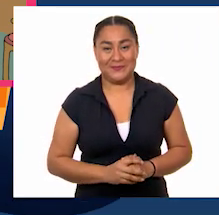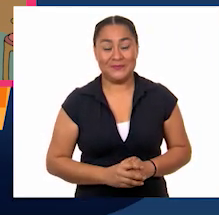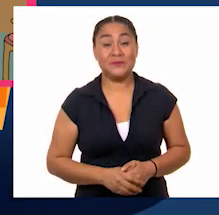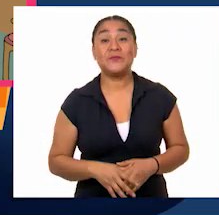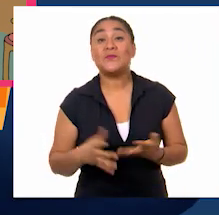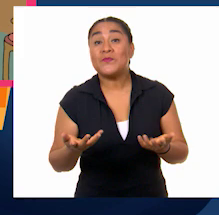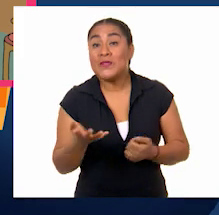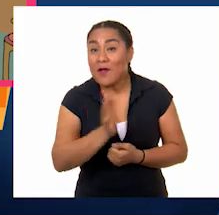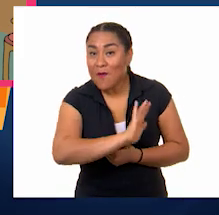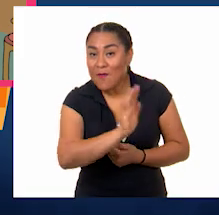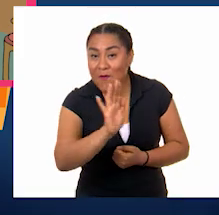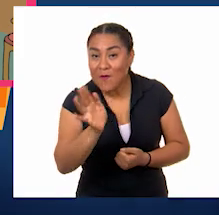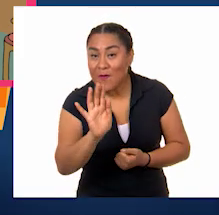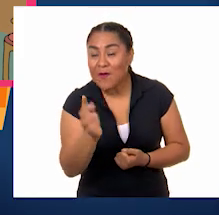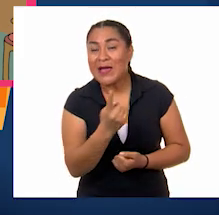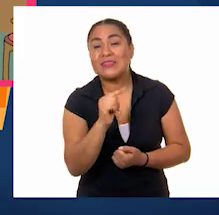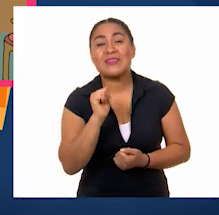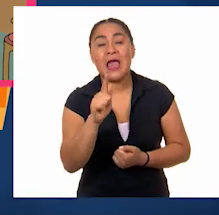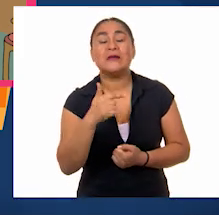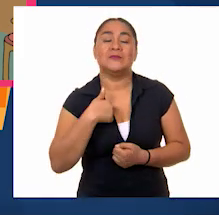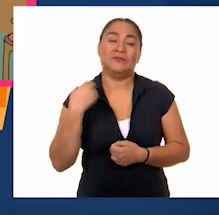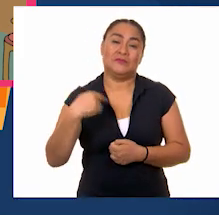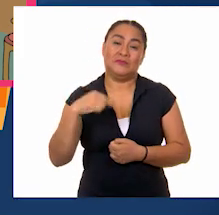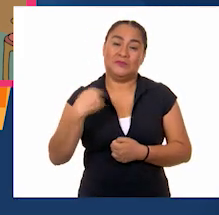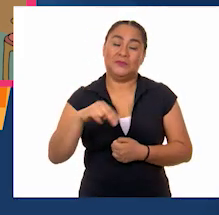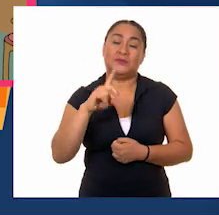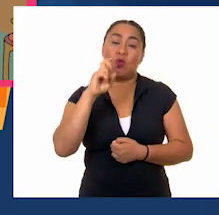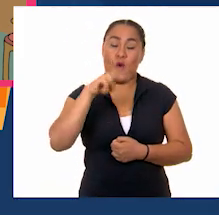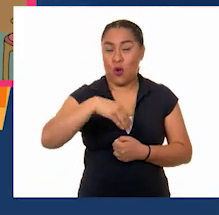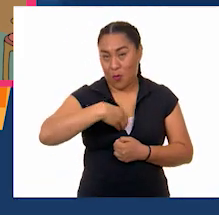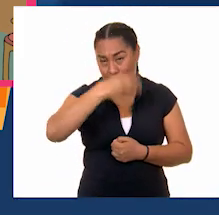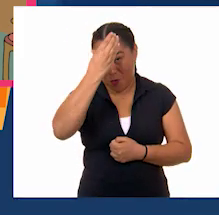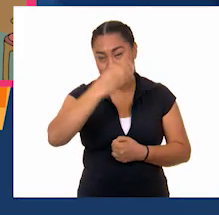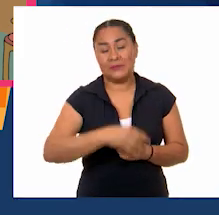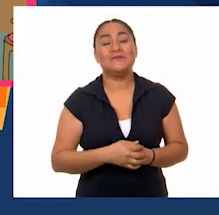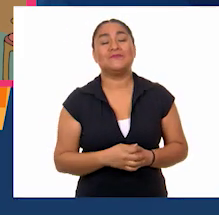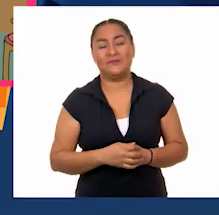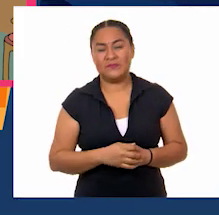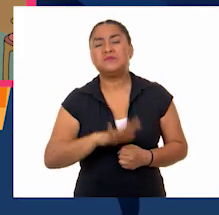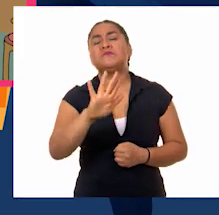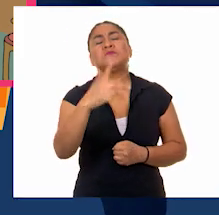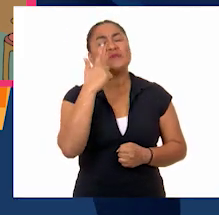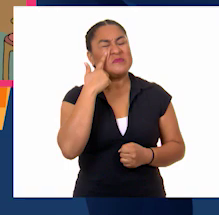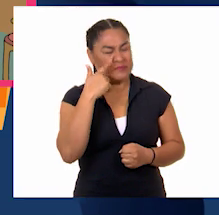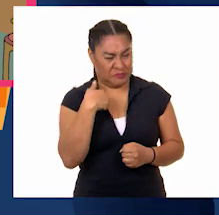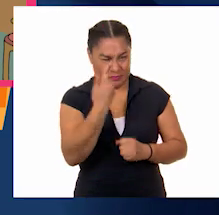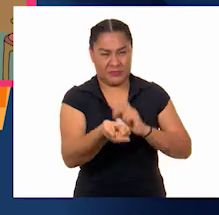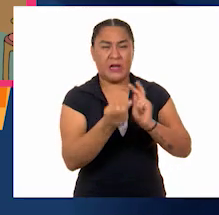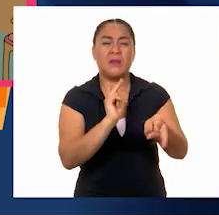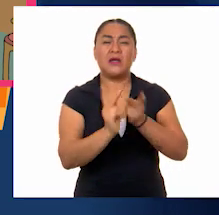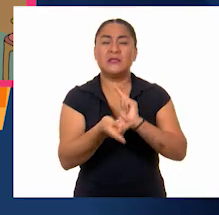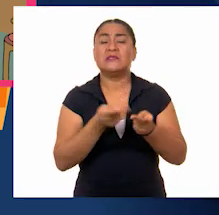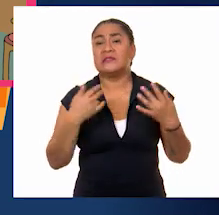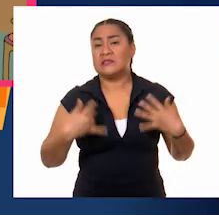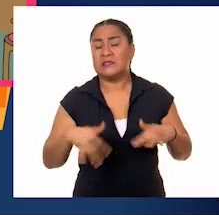Hola, ¿qué tal? Yo soy Don Leopoldo. ¿Sí? Y fíjense que les quiero platicar un tema